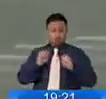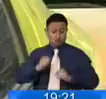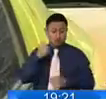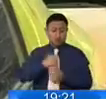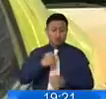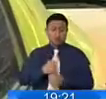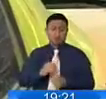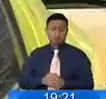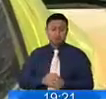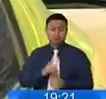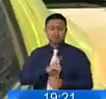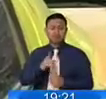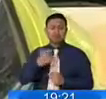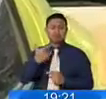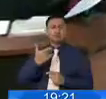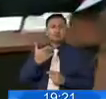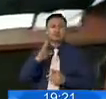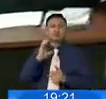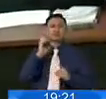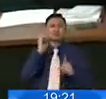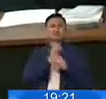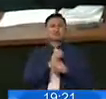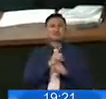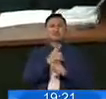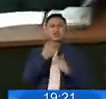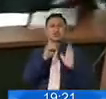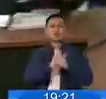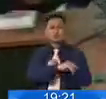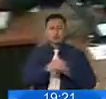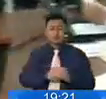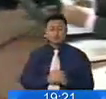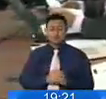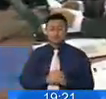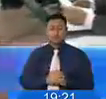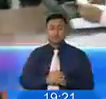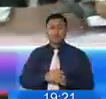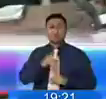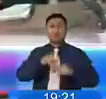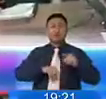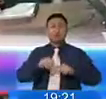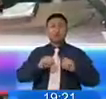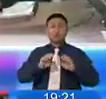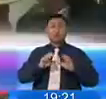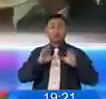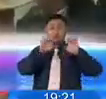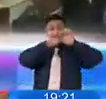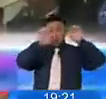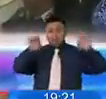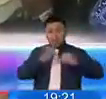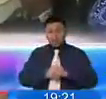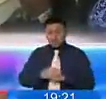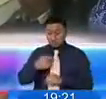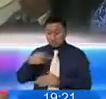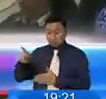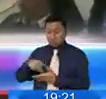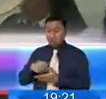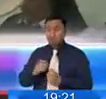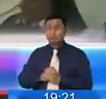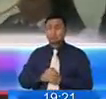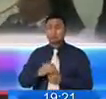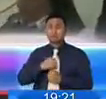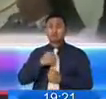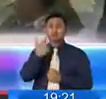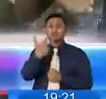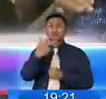trabajar. Entre las principales quejas estuvieron los presuntos cobros de coimas por parte de algunas cooperativas. Yo me salí y me retiré de